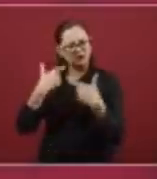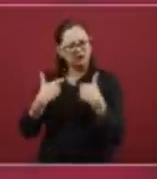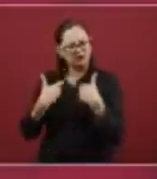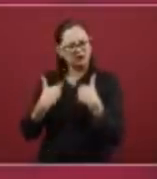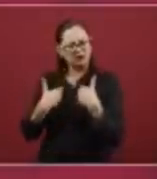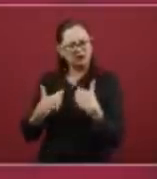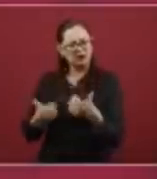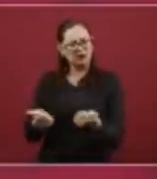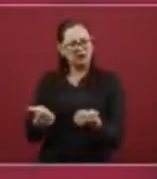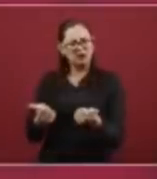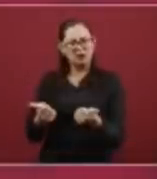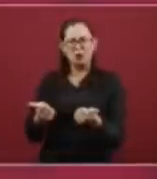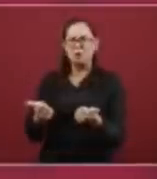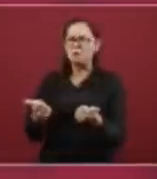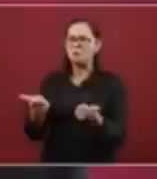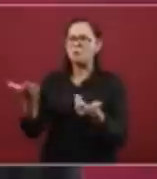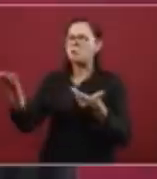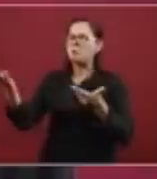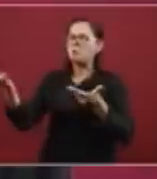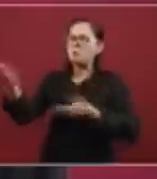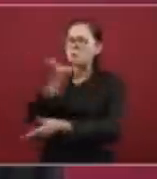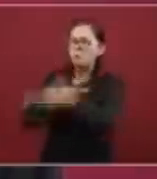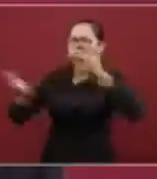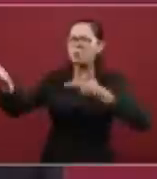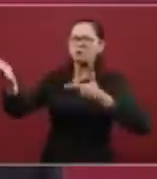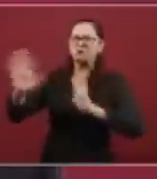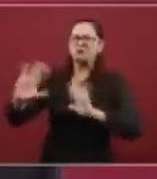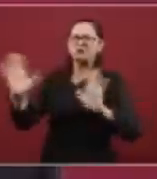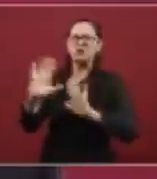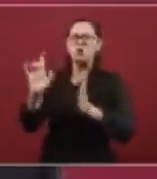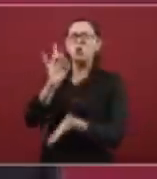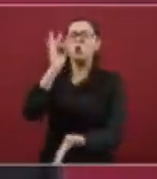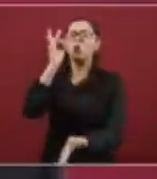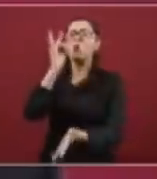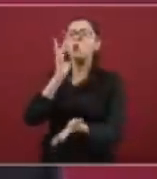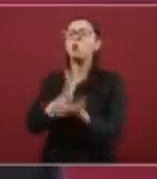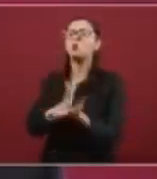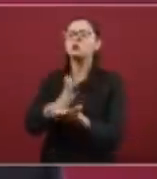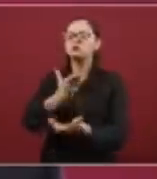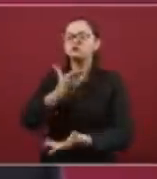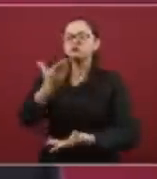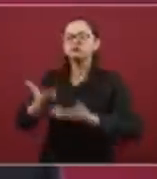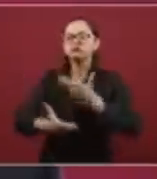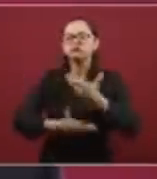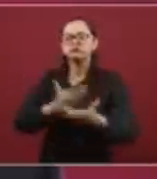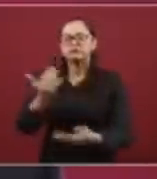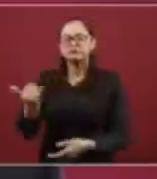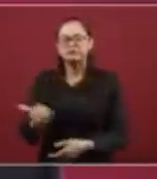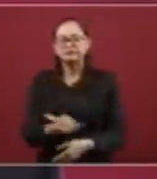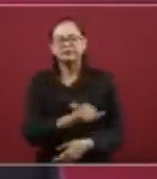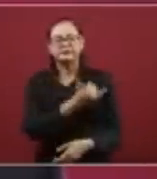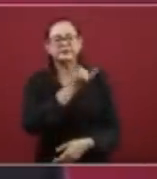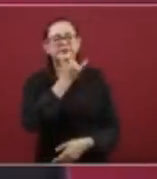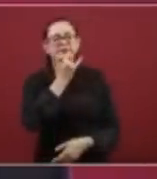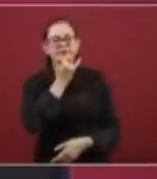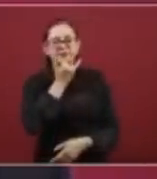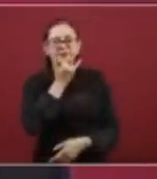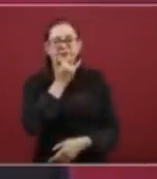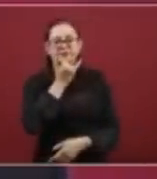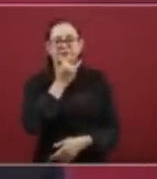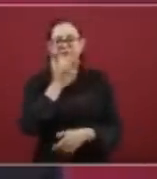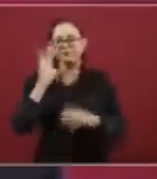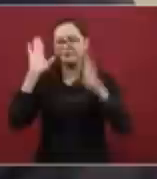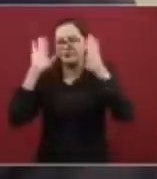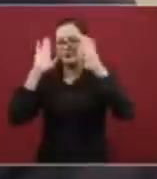nada a cambio más que el perdón por agravios, nos